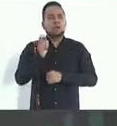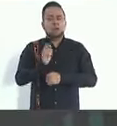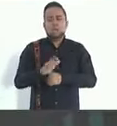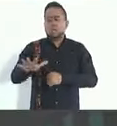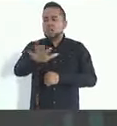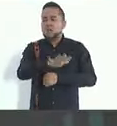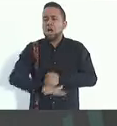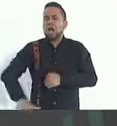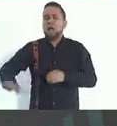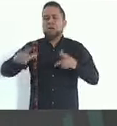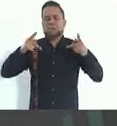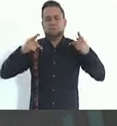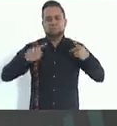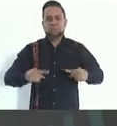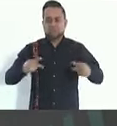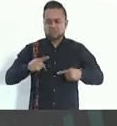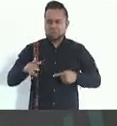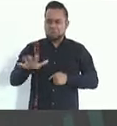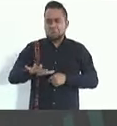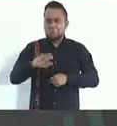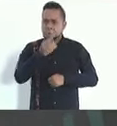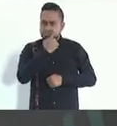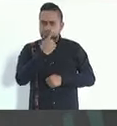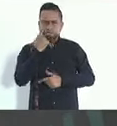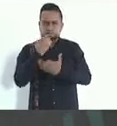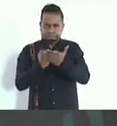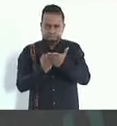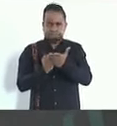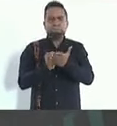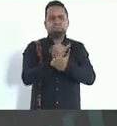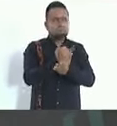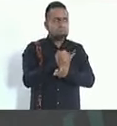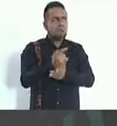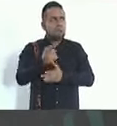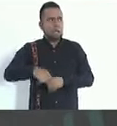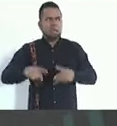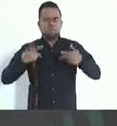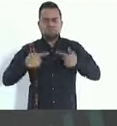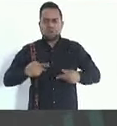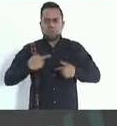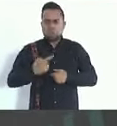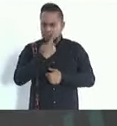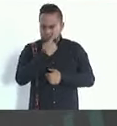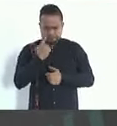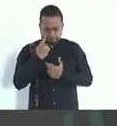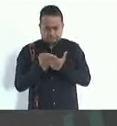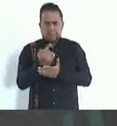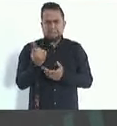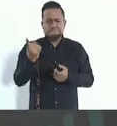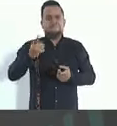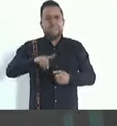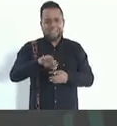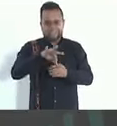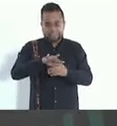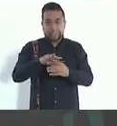pueblo el que decide, es el pueblo el que manda. Por